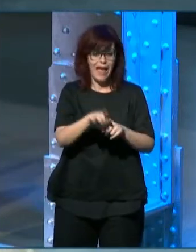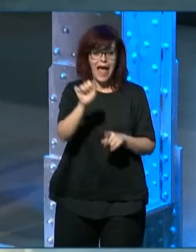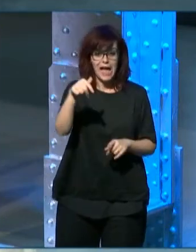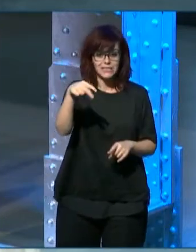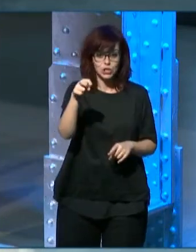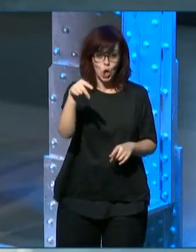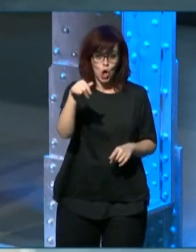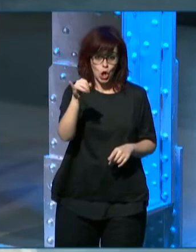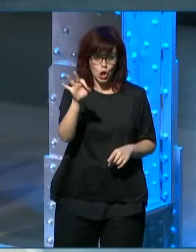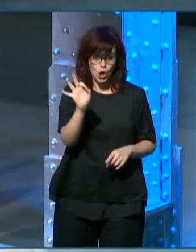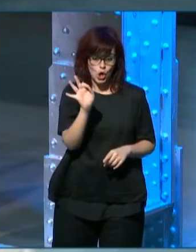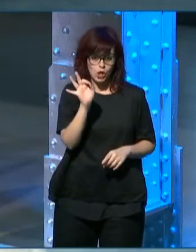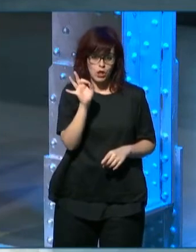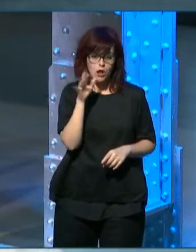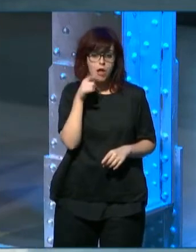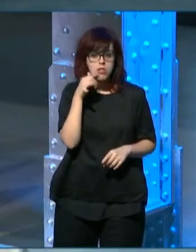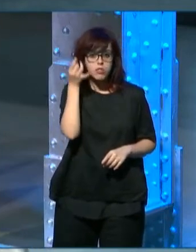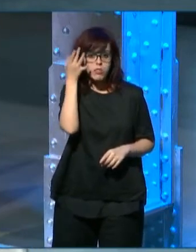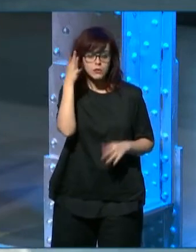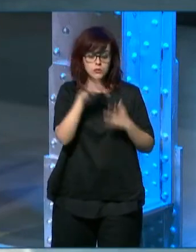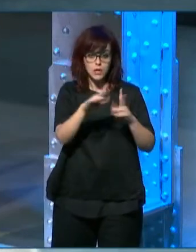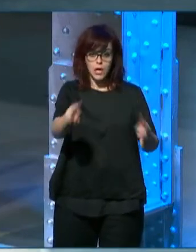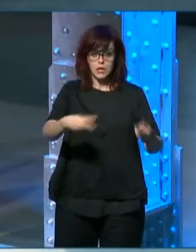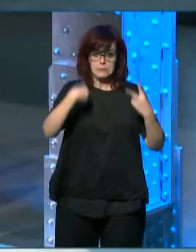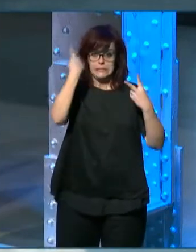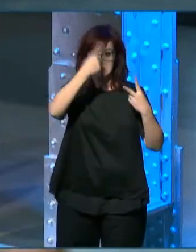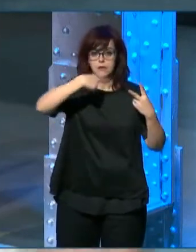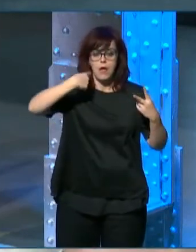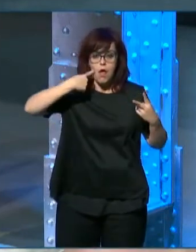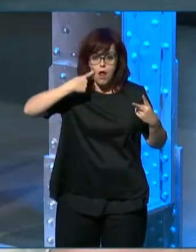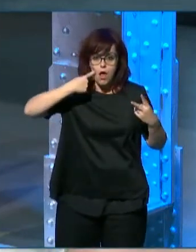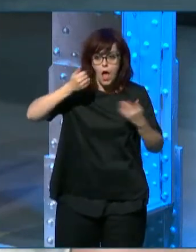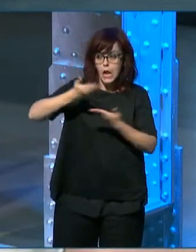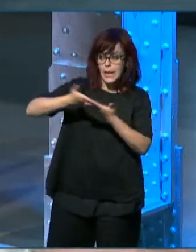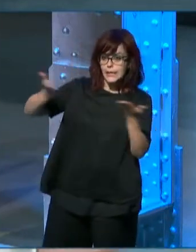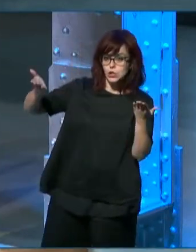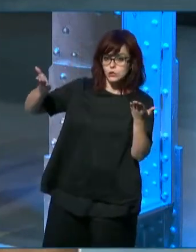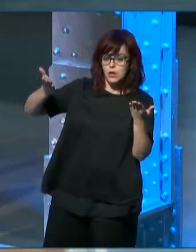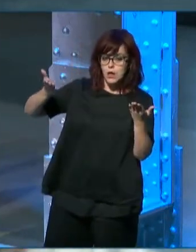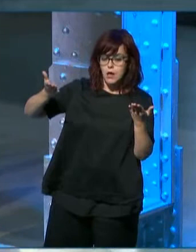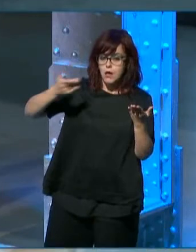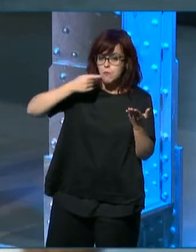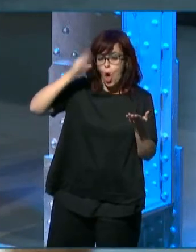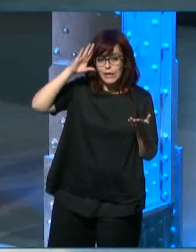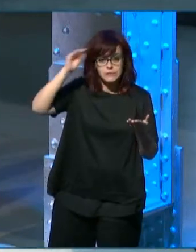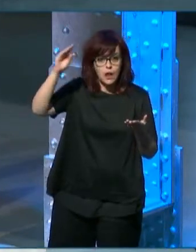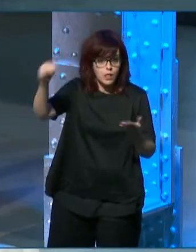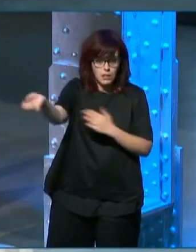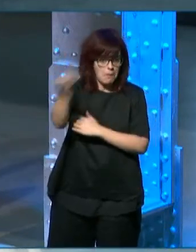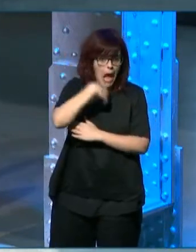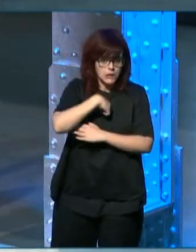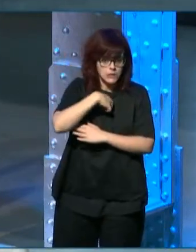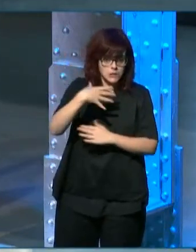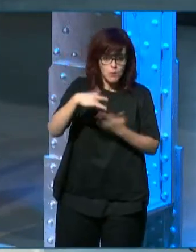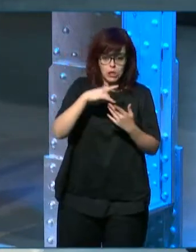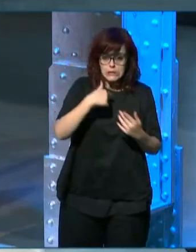Antonio, la idea de cuando te ves es que todos los demás son muchísimo más inteligentes lo que dicen que lo que